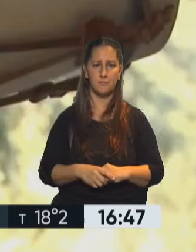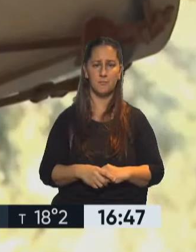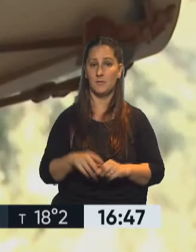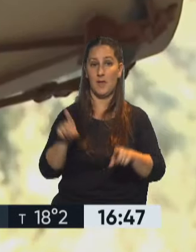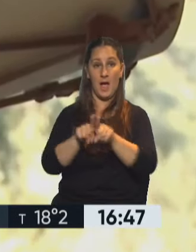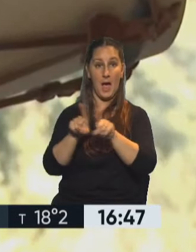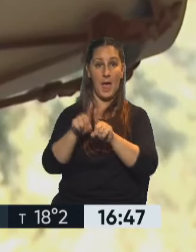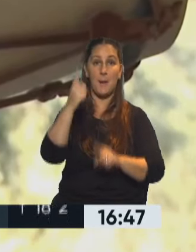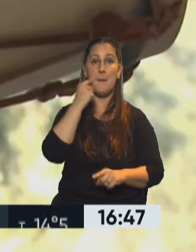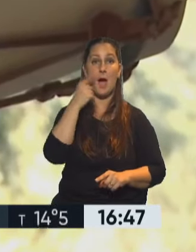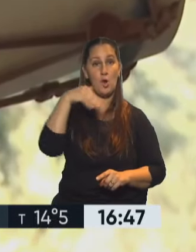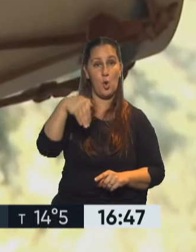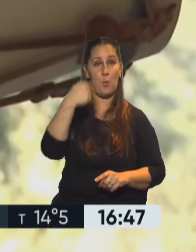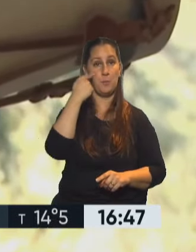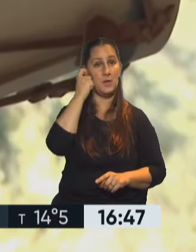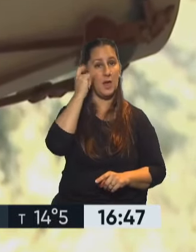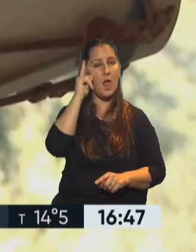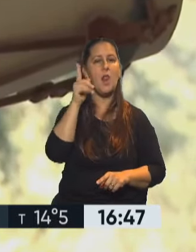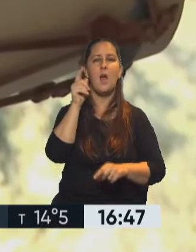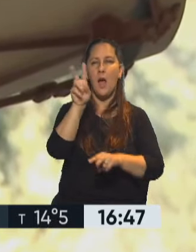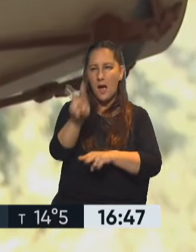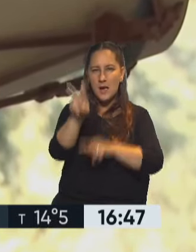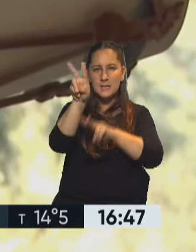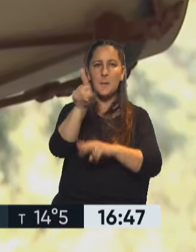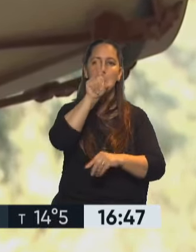mi hermano Miguel salíamos a cazar paloma.